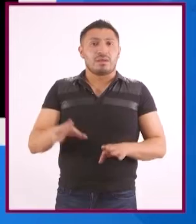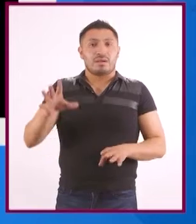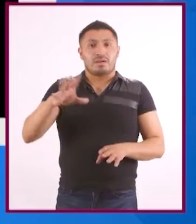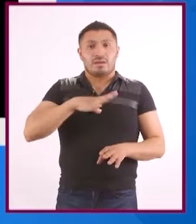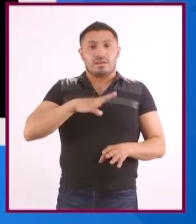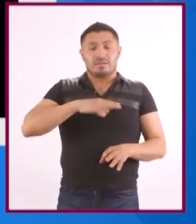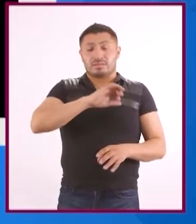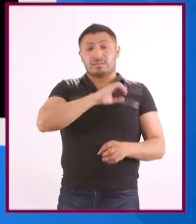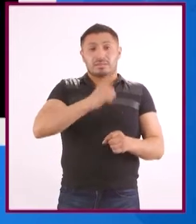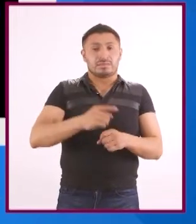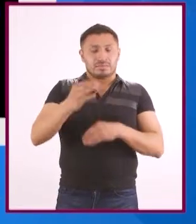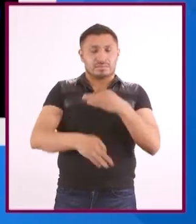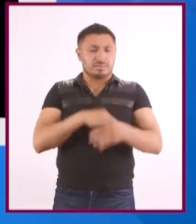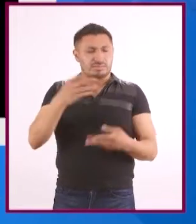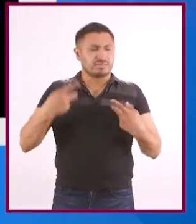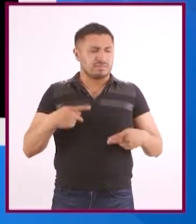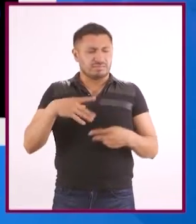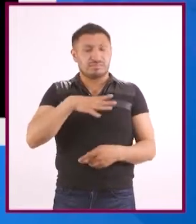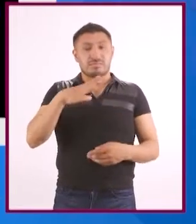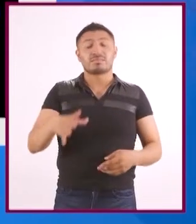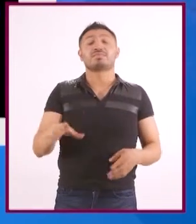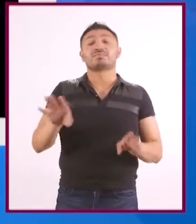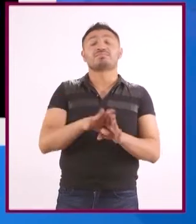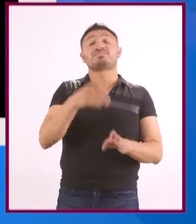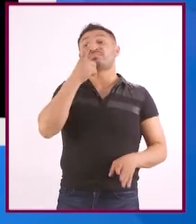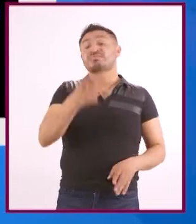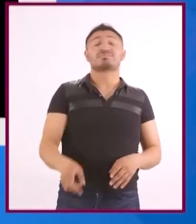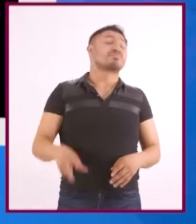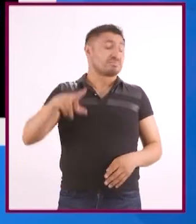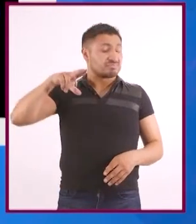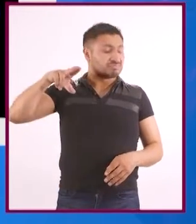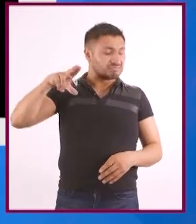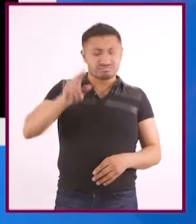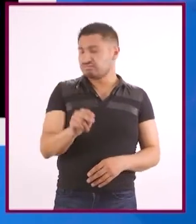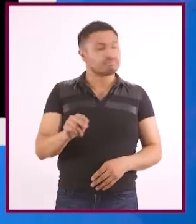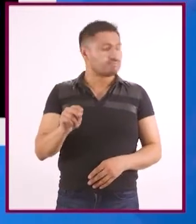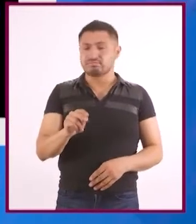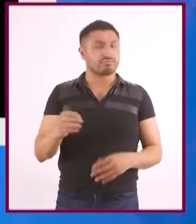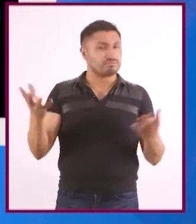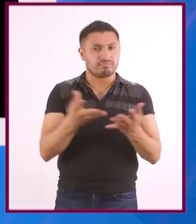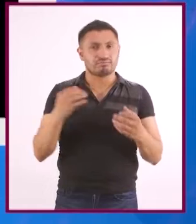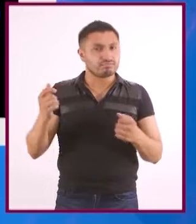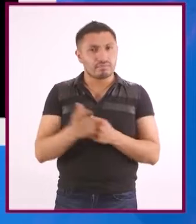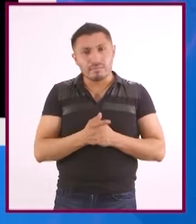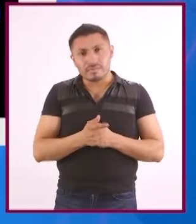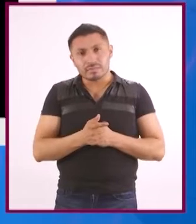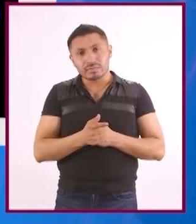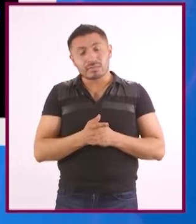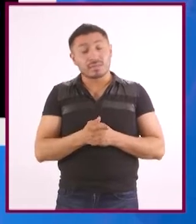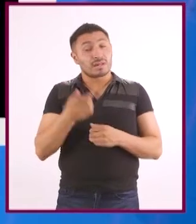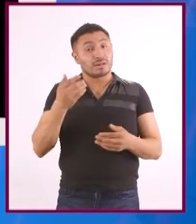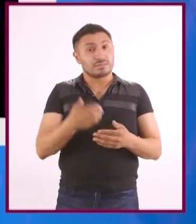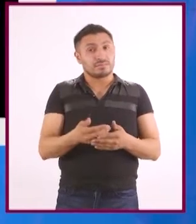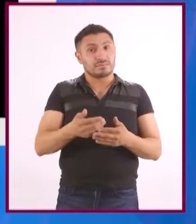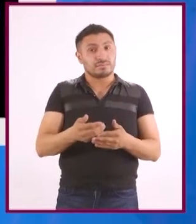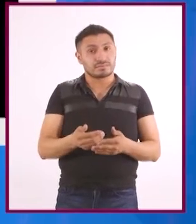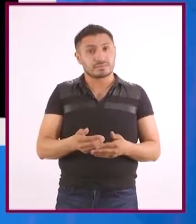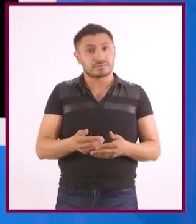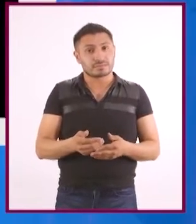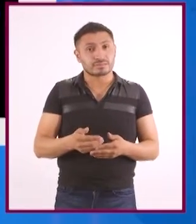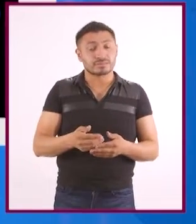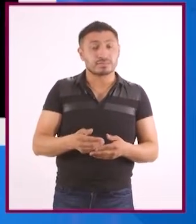tenemos todas las personas de negarnos a realizar un acto que es previsto por la ley